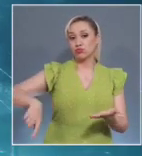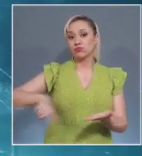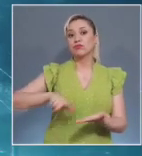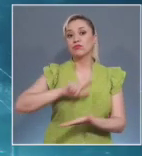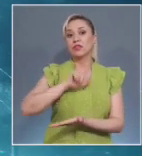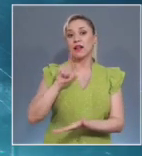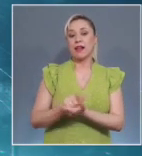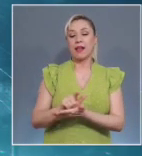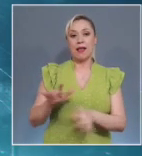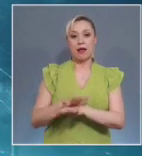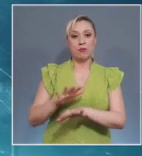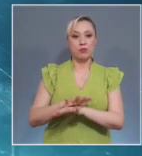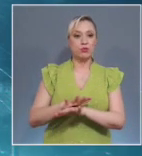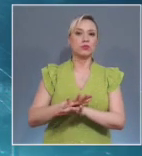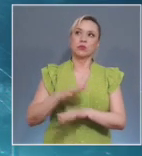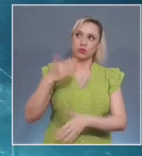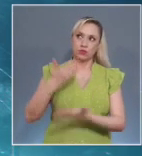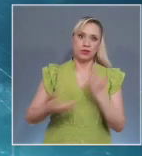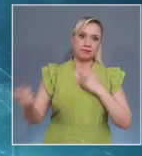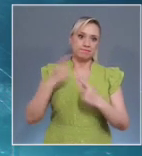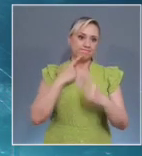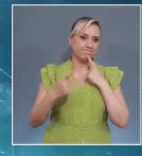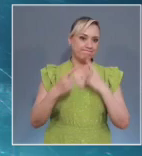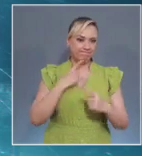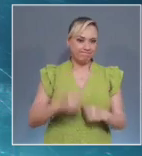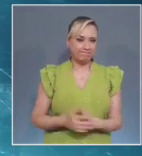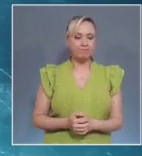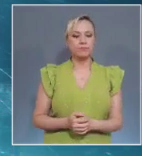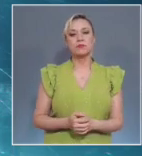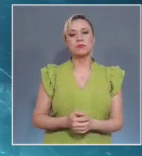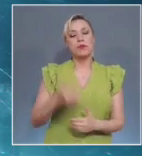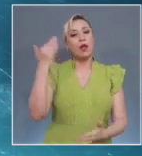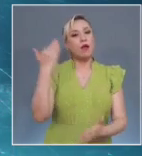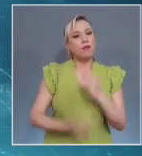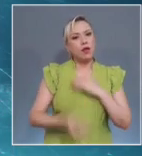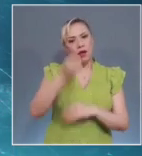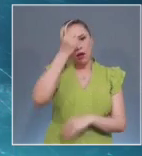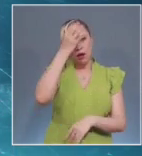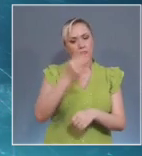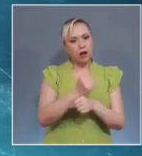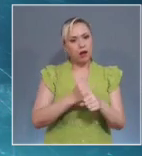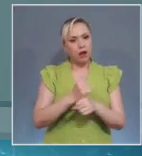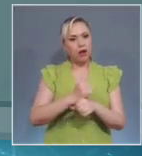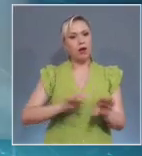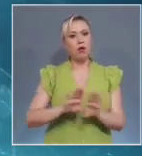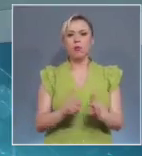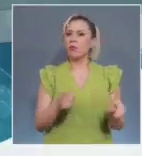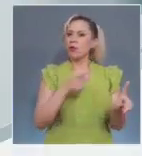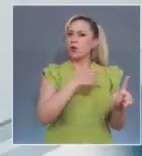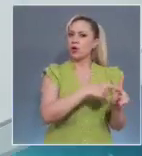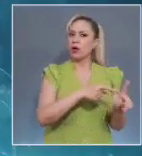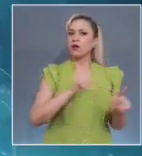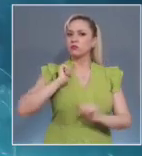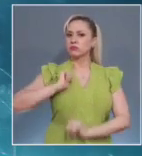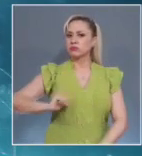Ordenan investigar posible estrategia de promoción de aspiraciones presidenciales del secretario de Gobernación.